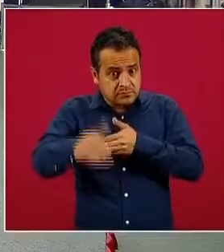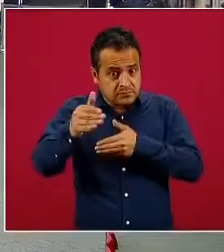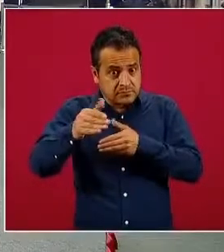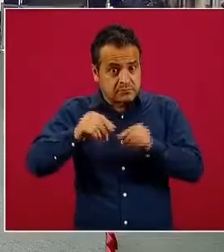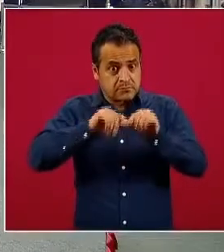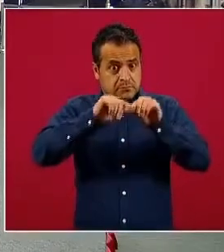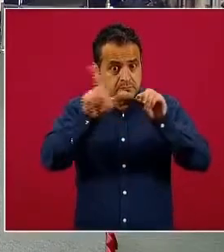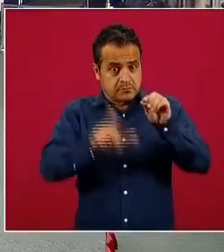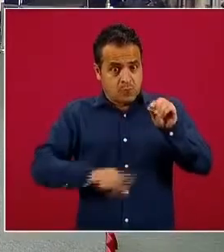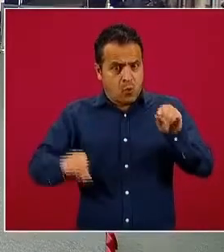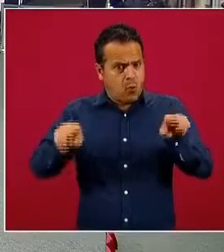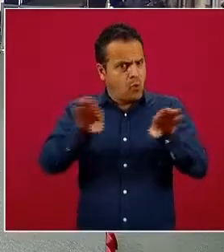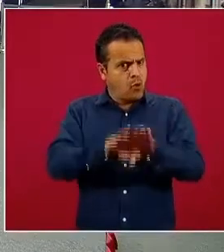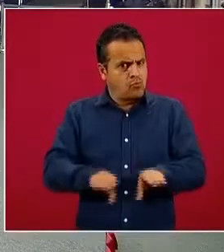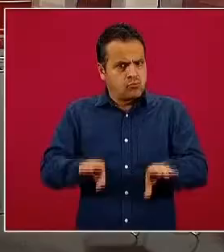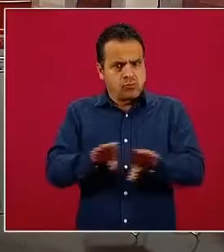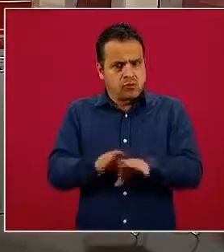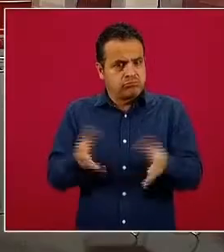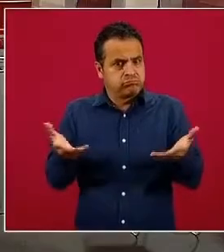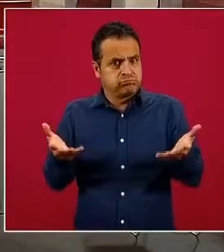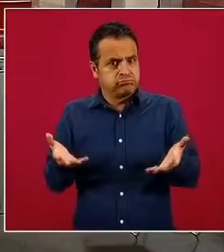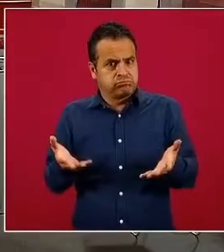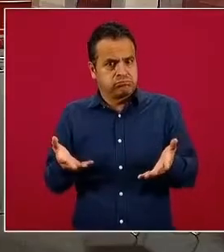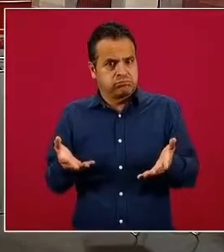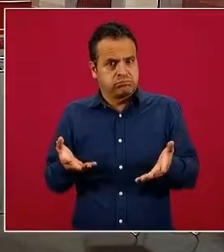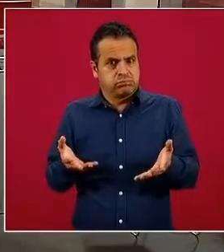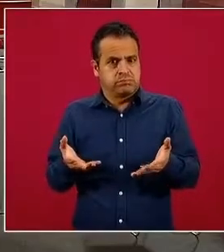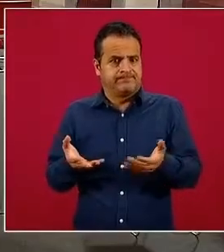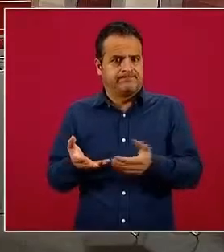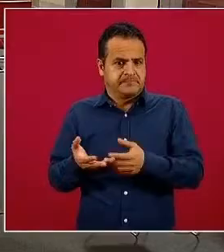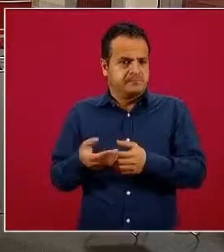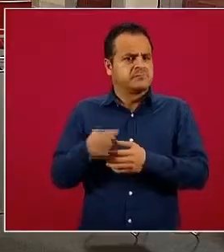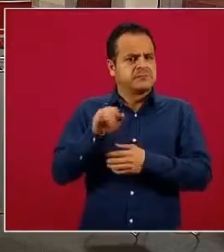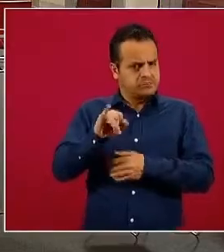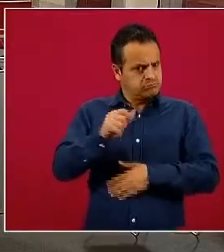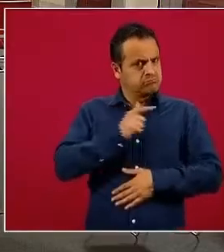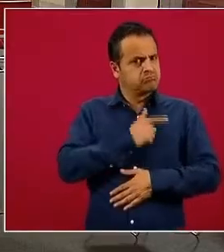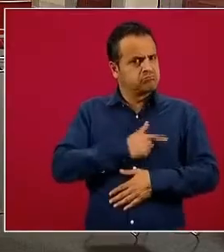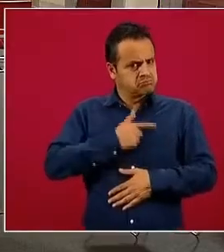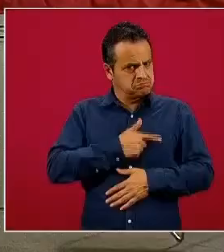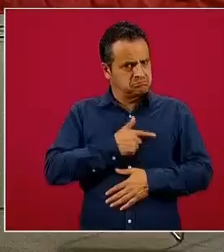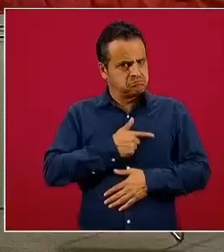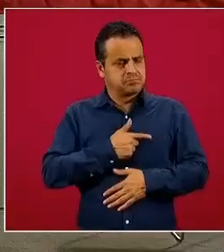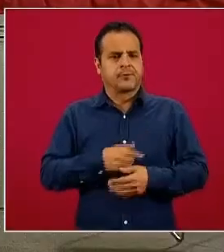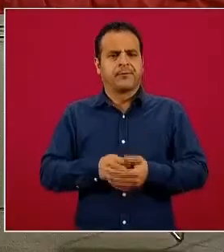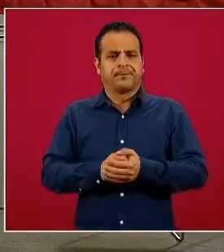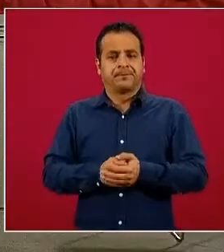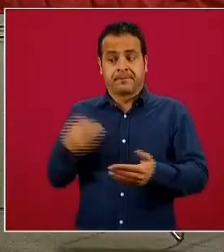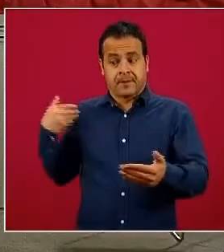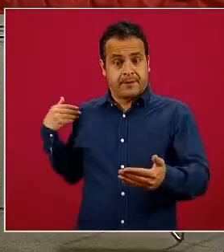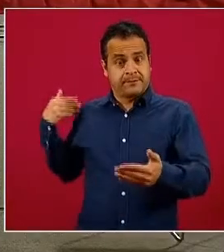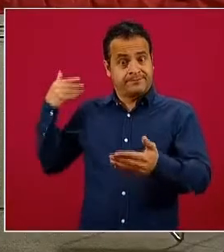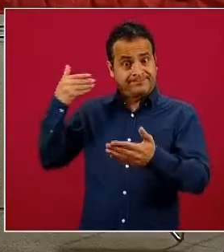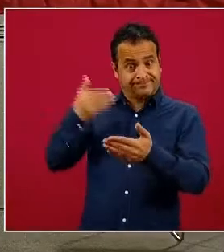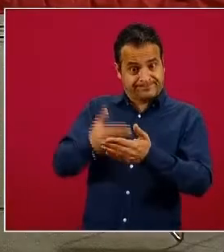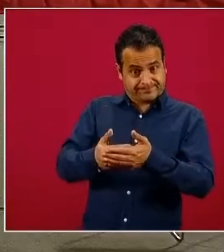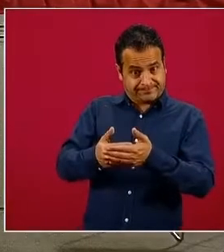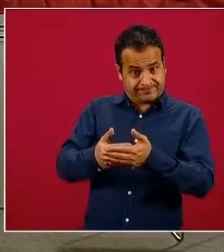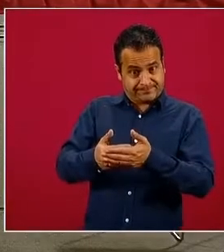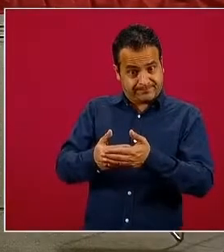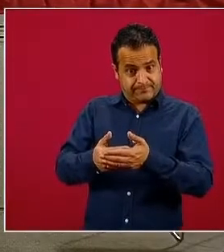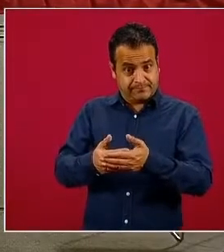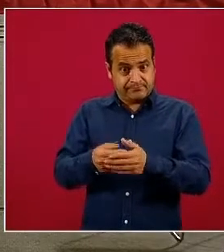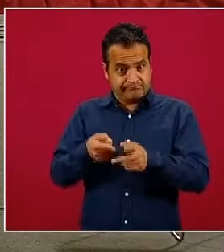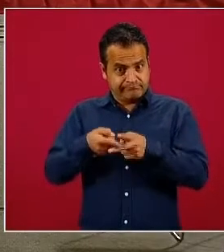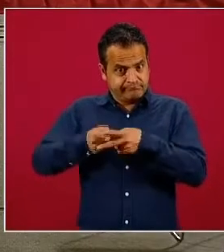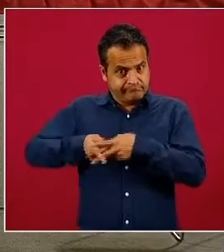estos modelos? Gracias. Cómo no, con mucho gusto. Los ejercicios de modelación matemática que hemos utilizado desde el inicio de la